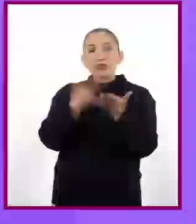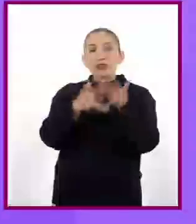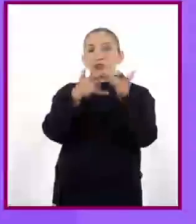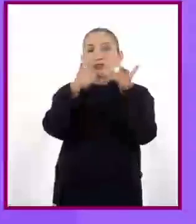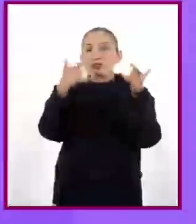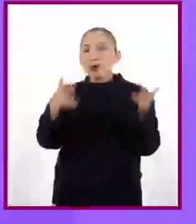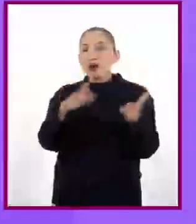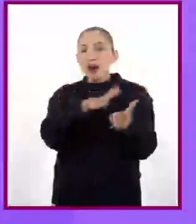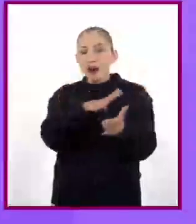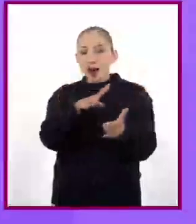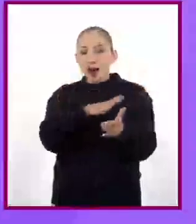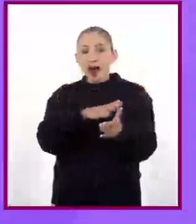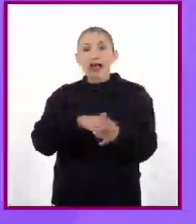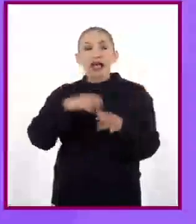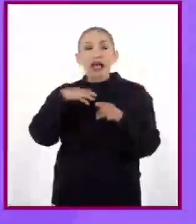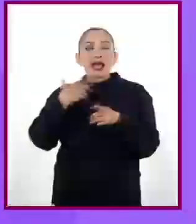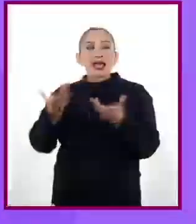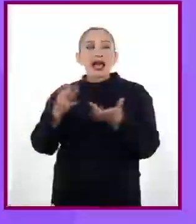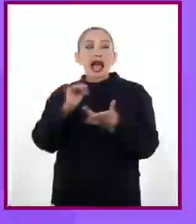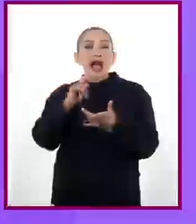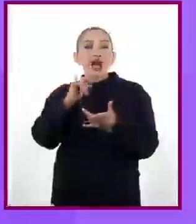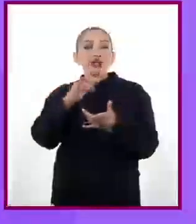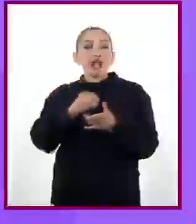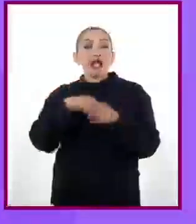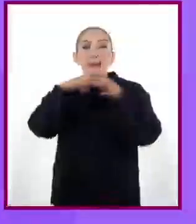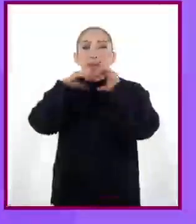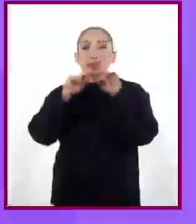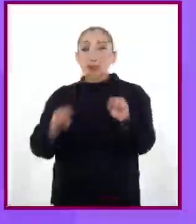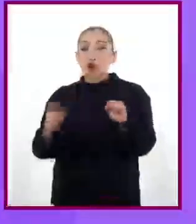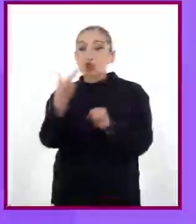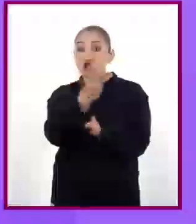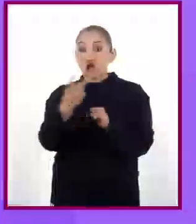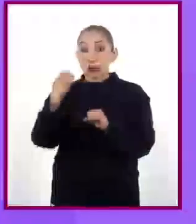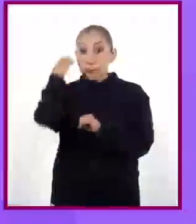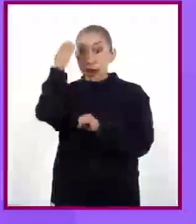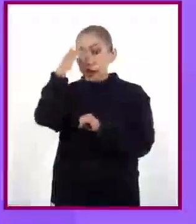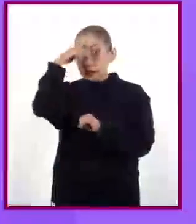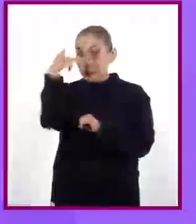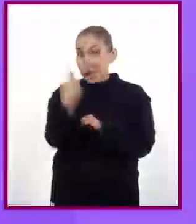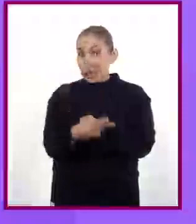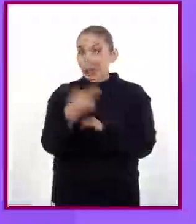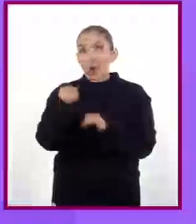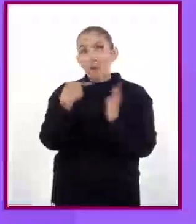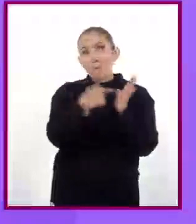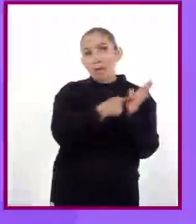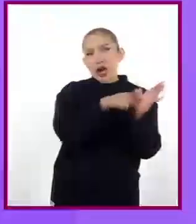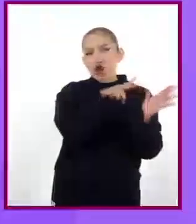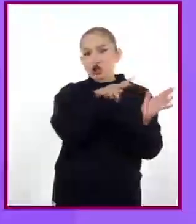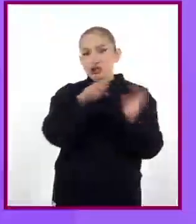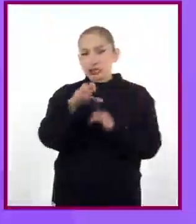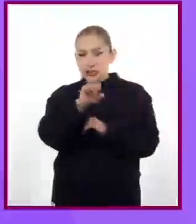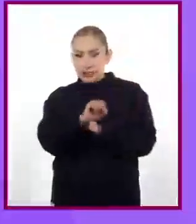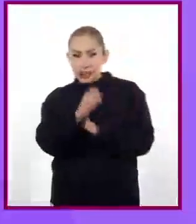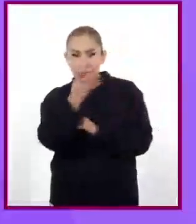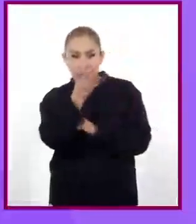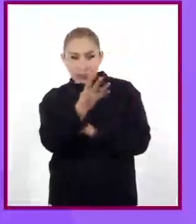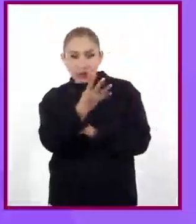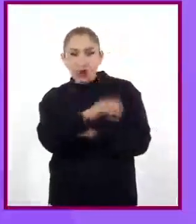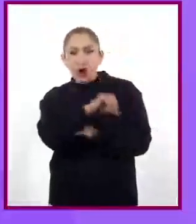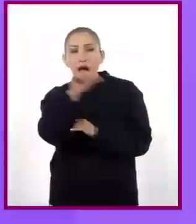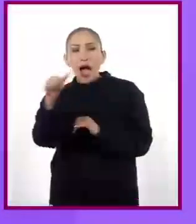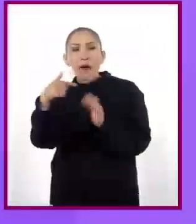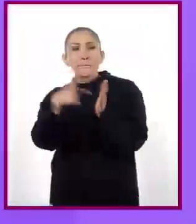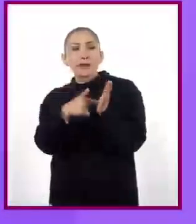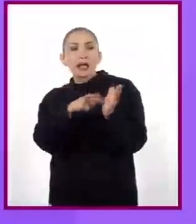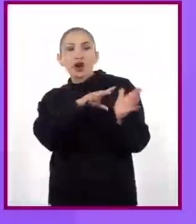de esta novela son Carlota y Maximiliano, emperadores de México entre 1864